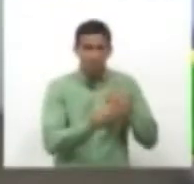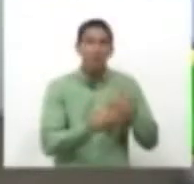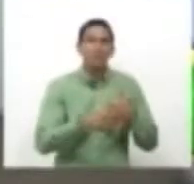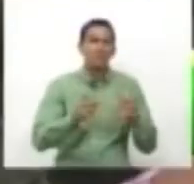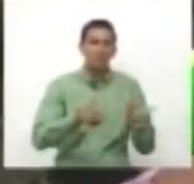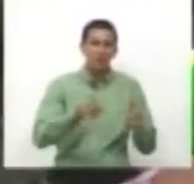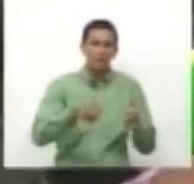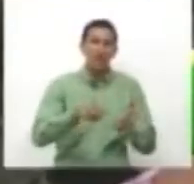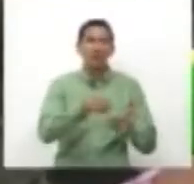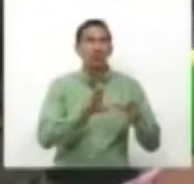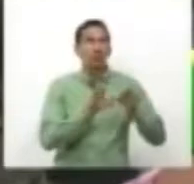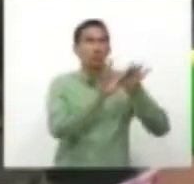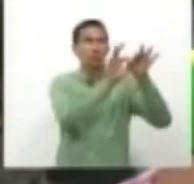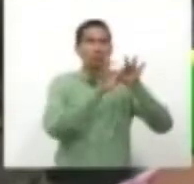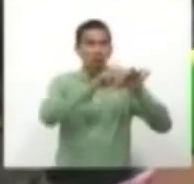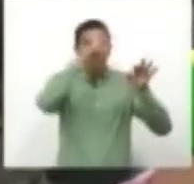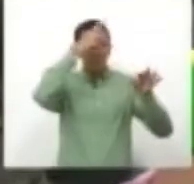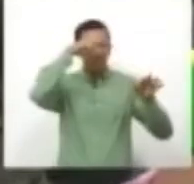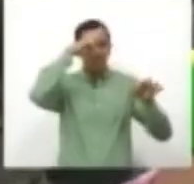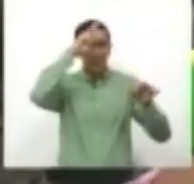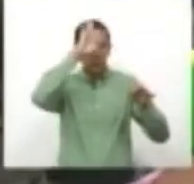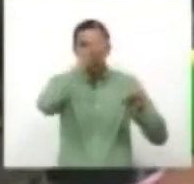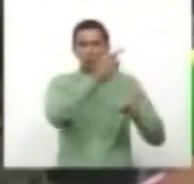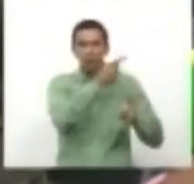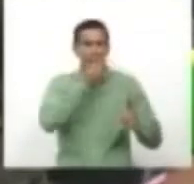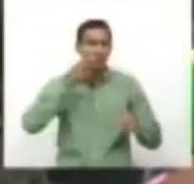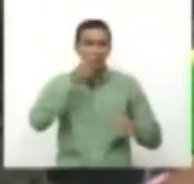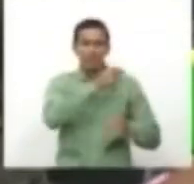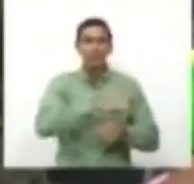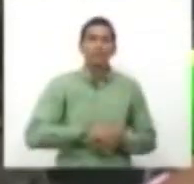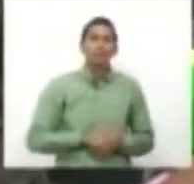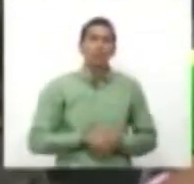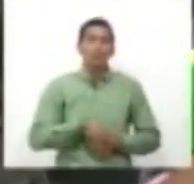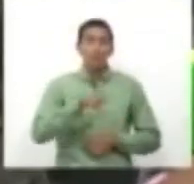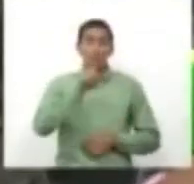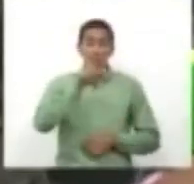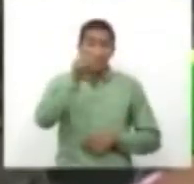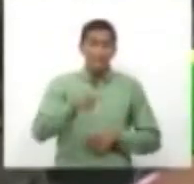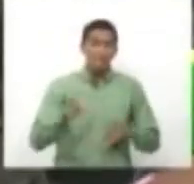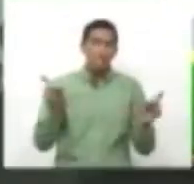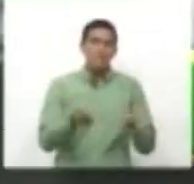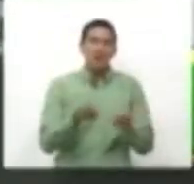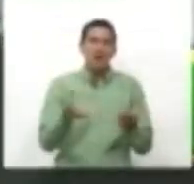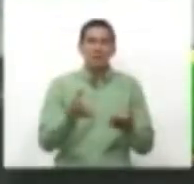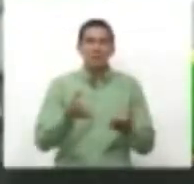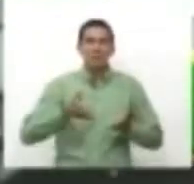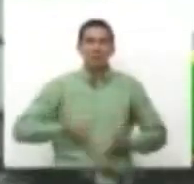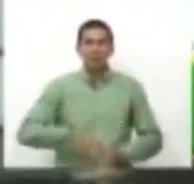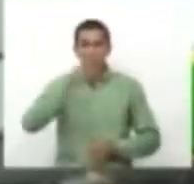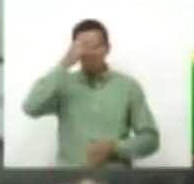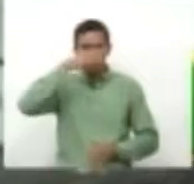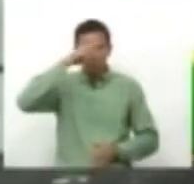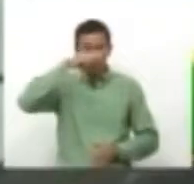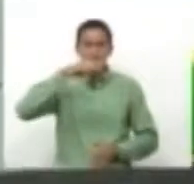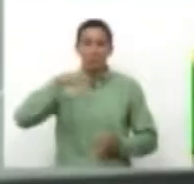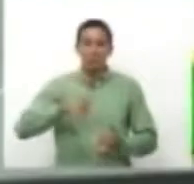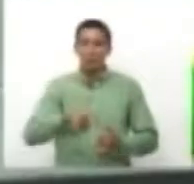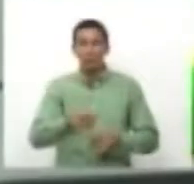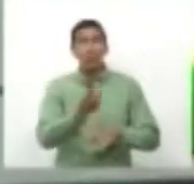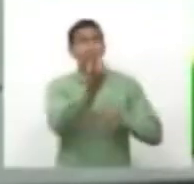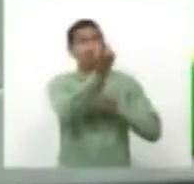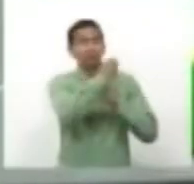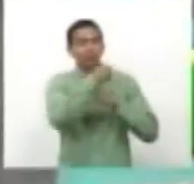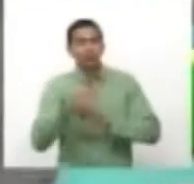fueron capturadas. Dentro de estas 13 personas tenemos una persona de nacionalidad mexicana quien presenta una orden de extradición por el